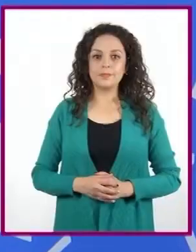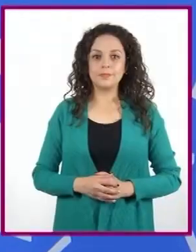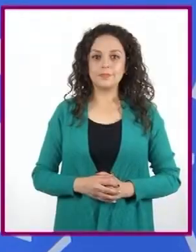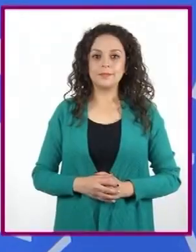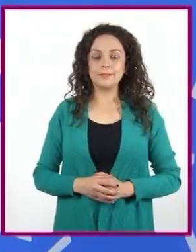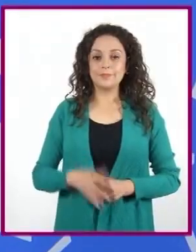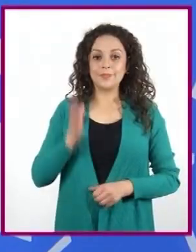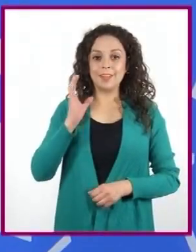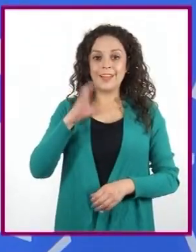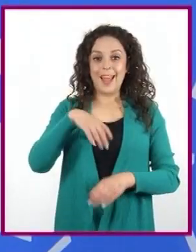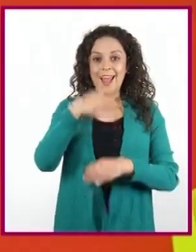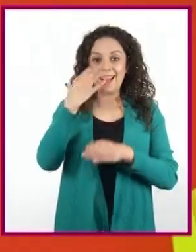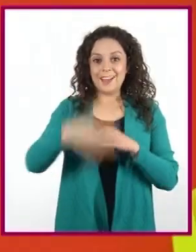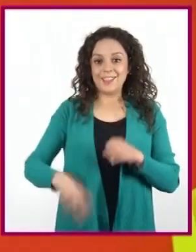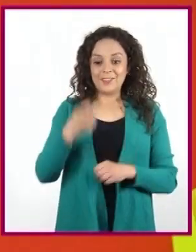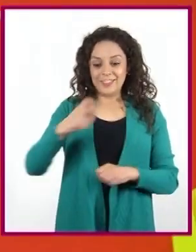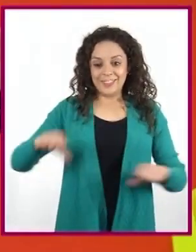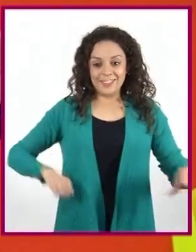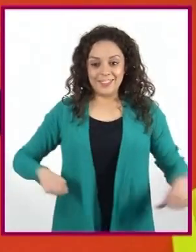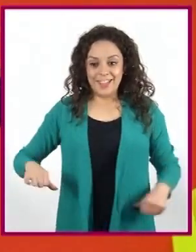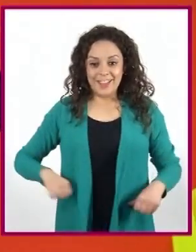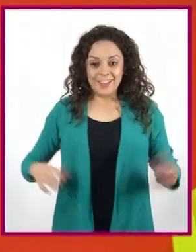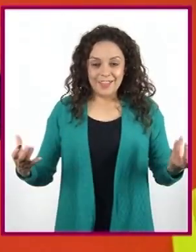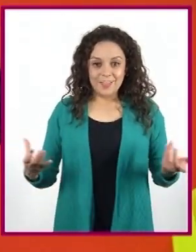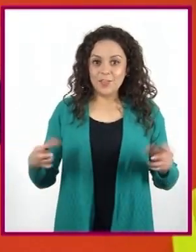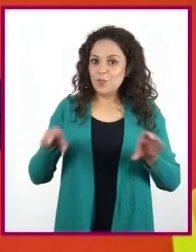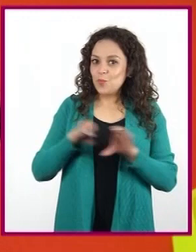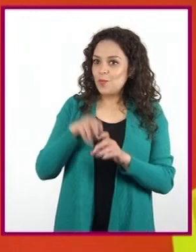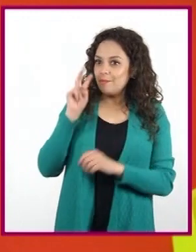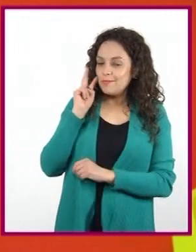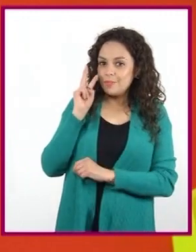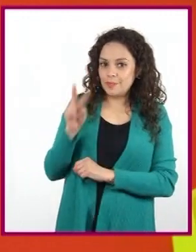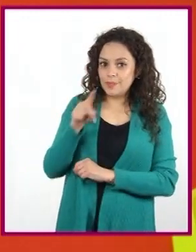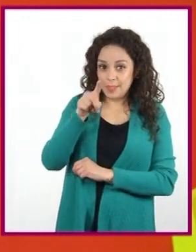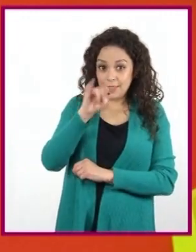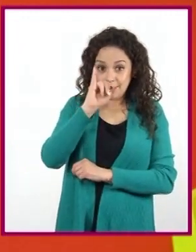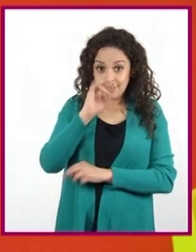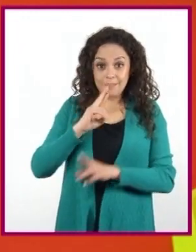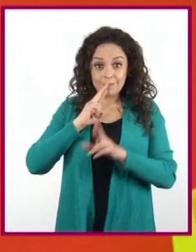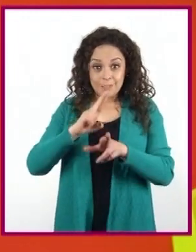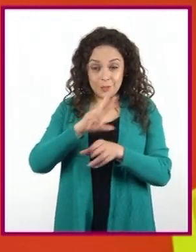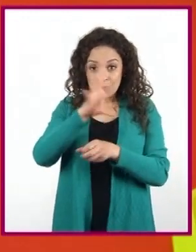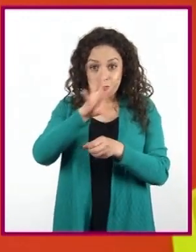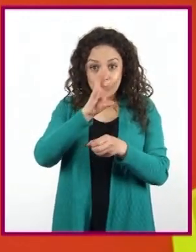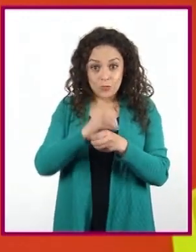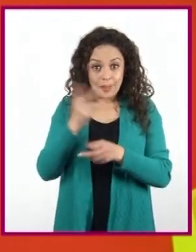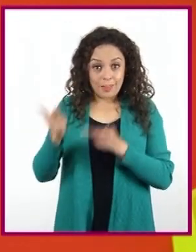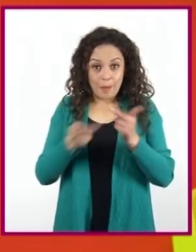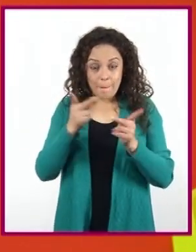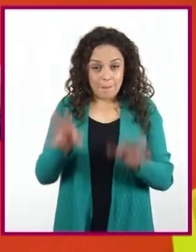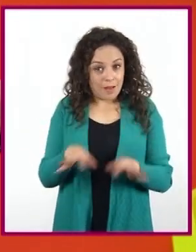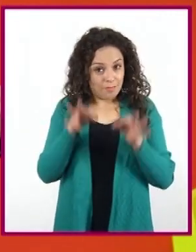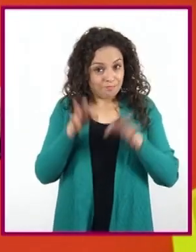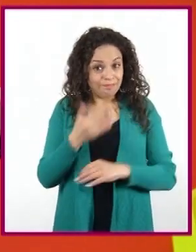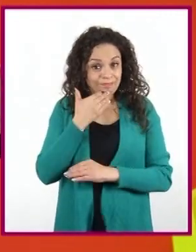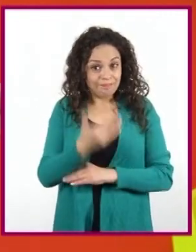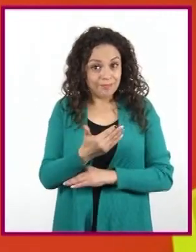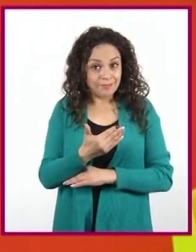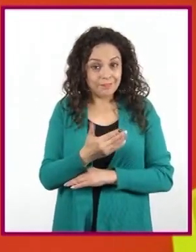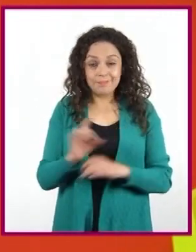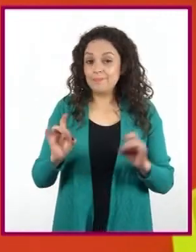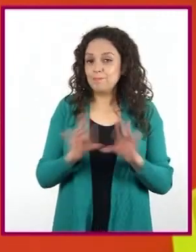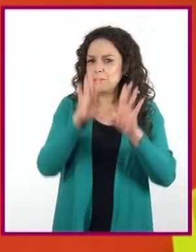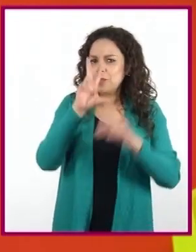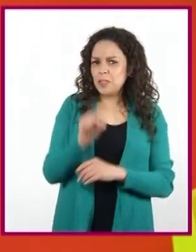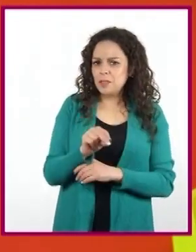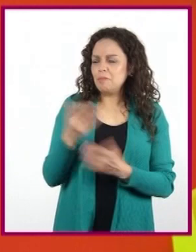Terminamos nuestro reto. ¿Qué les pareció? ¿Pudieron responder todas las preguntas de manera correcta? Si no fue así, no